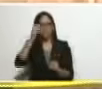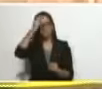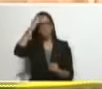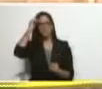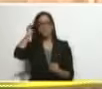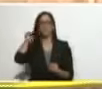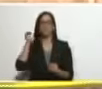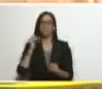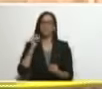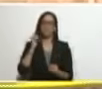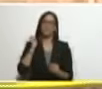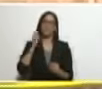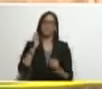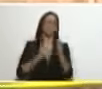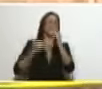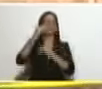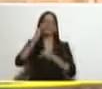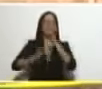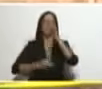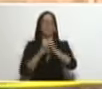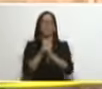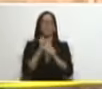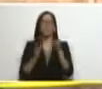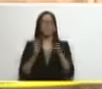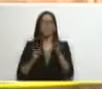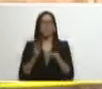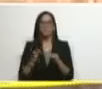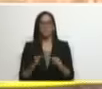de esa Corte Internacional de Justicia,